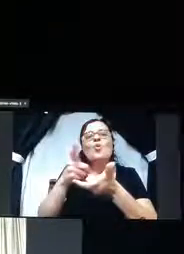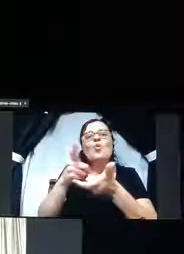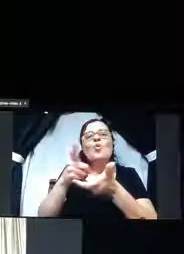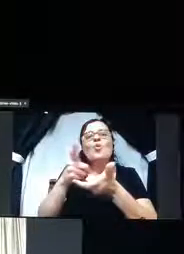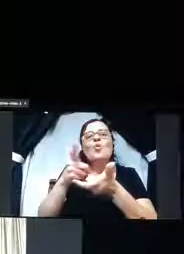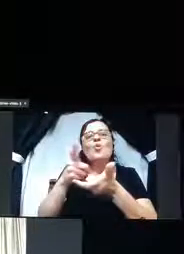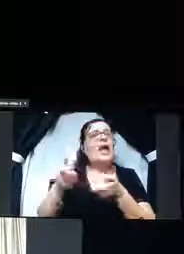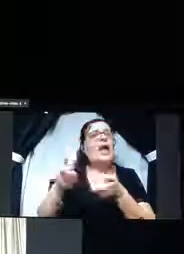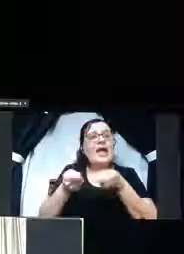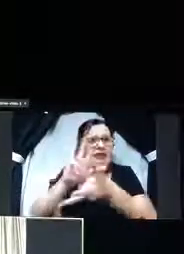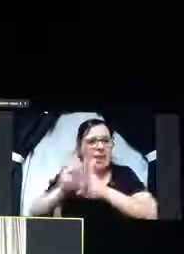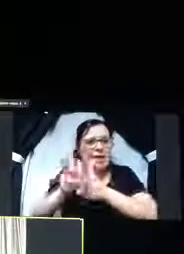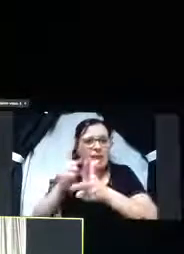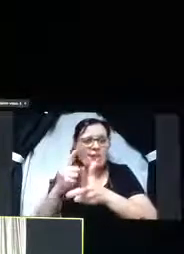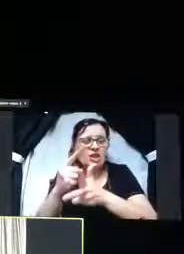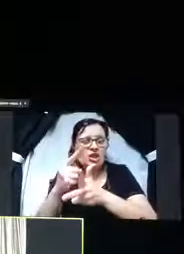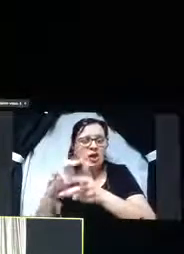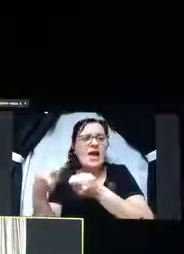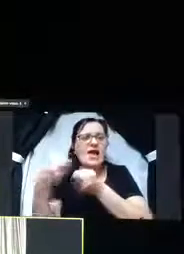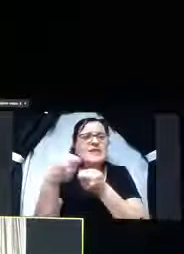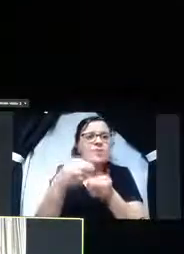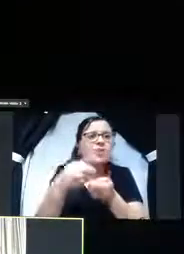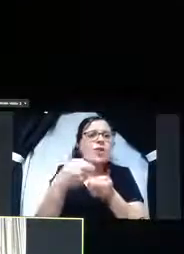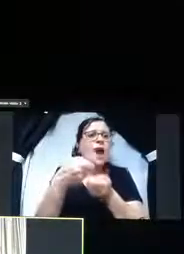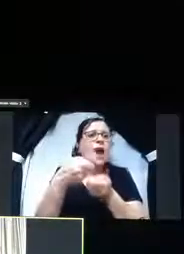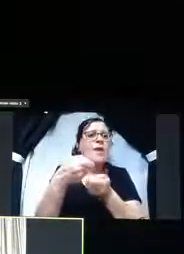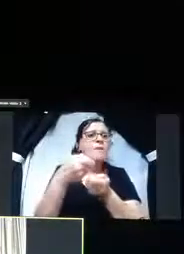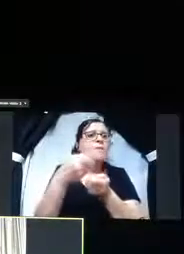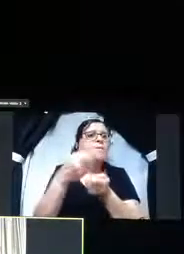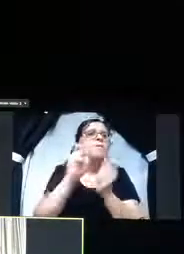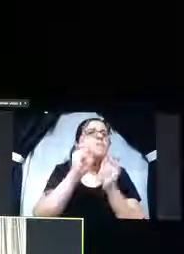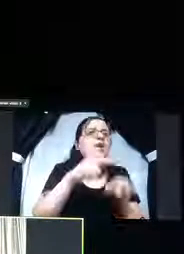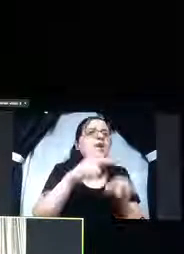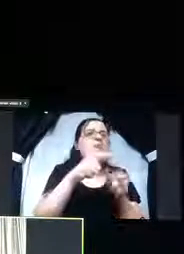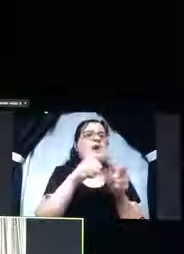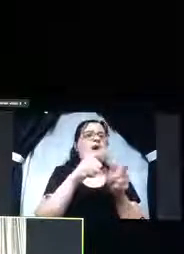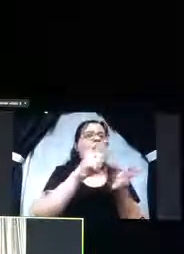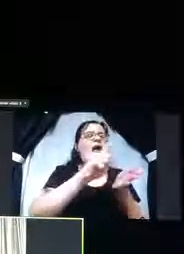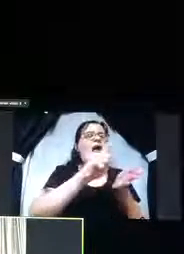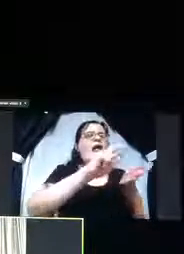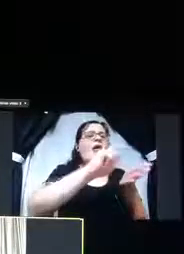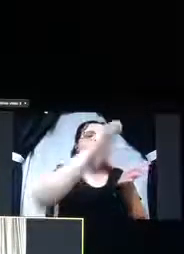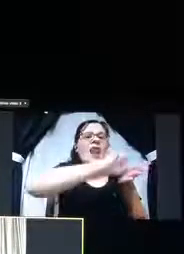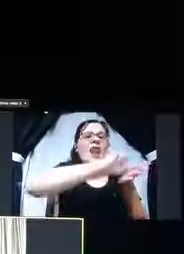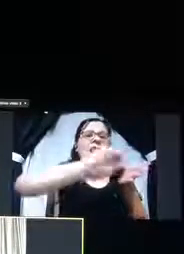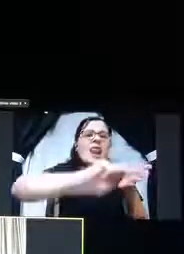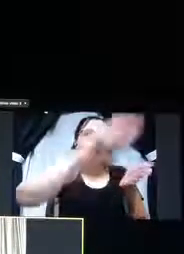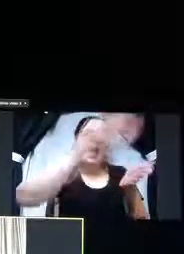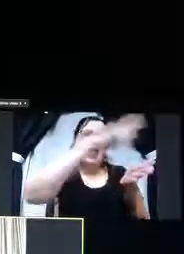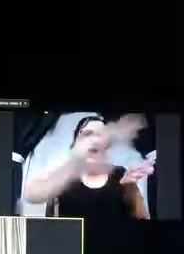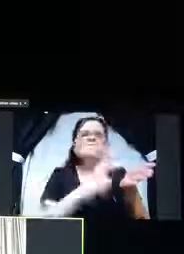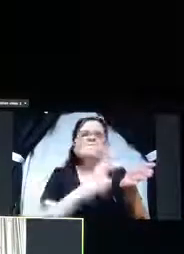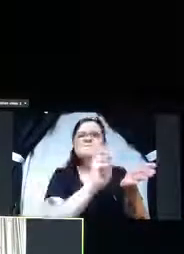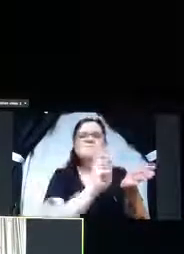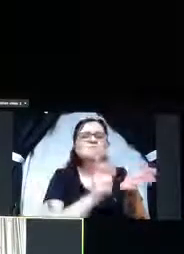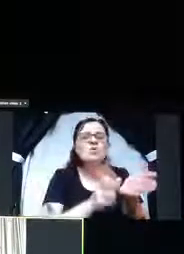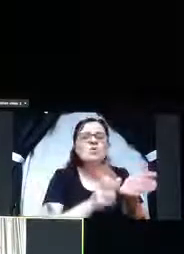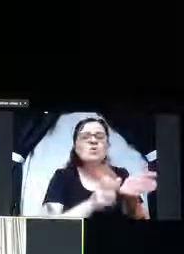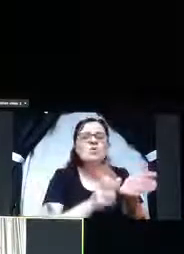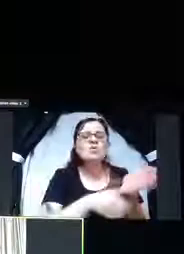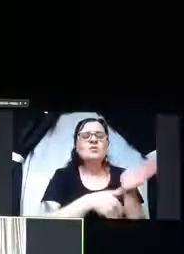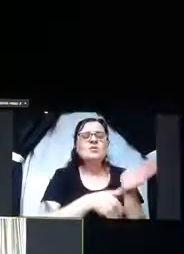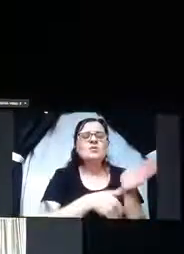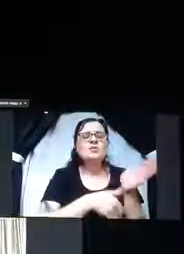es como el bilingüismo tradicional, que todos creemos que si no puede con un idioma, ¿cómo puede con dos? En realidad no, sí